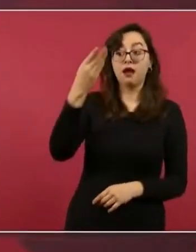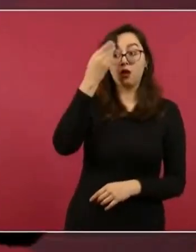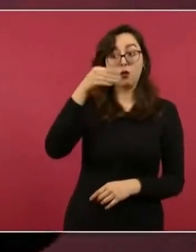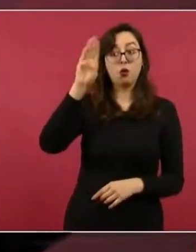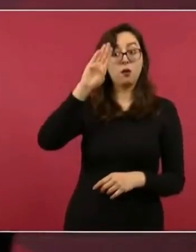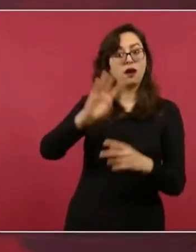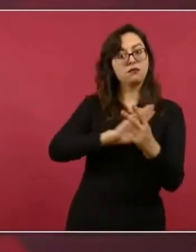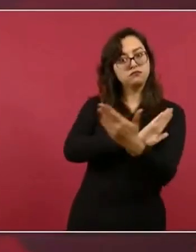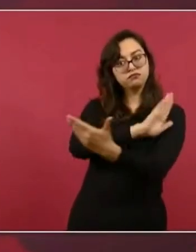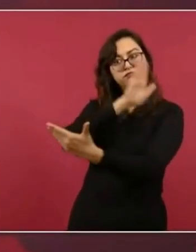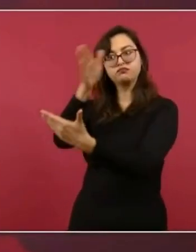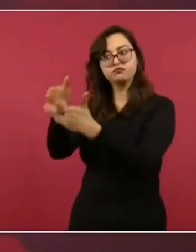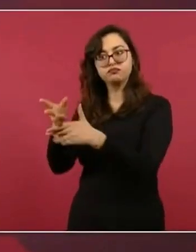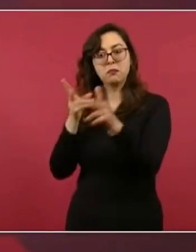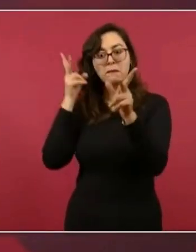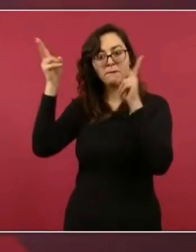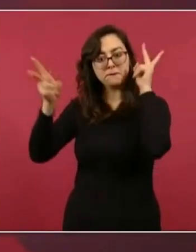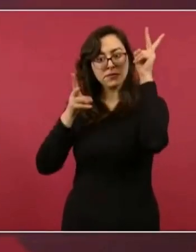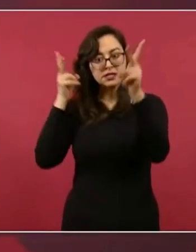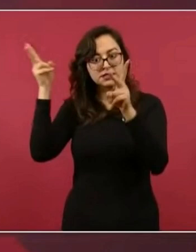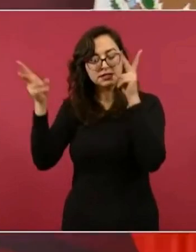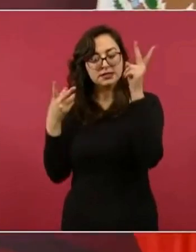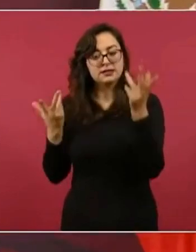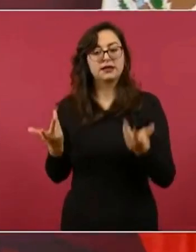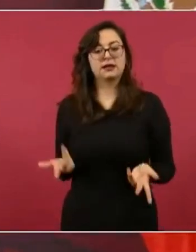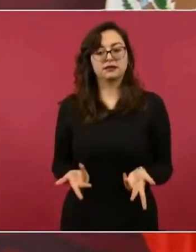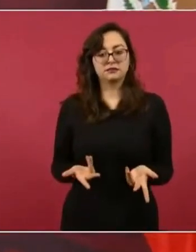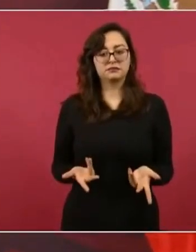se mantuvieron las cosas